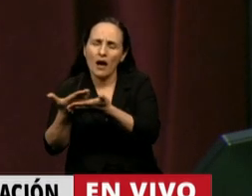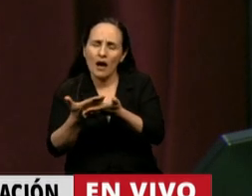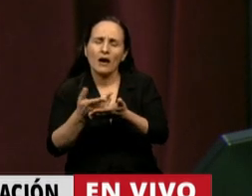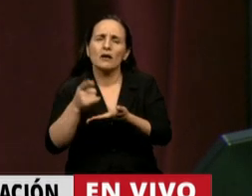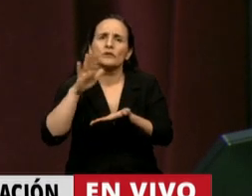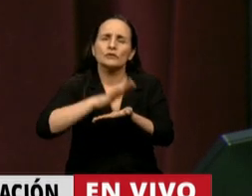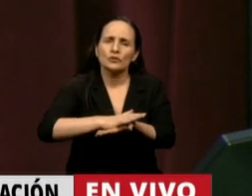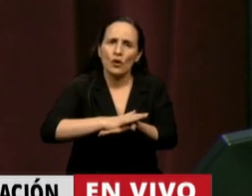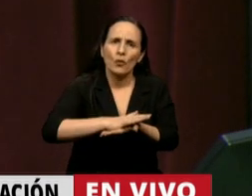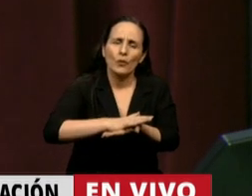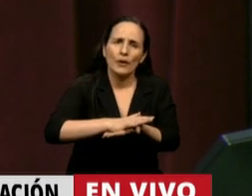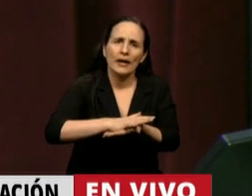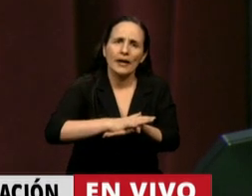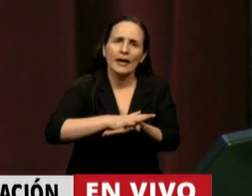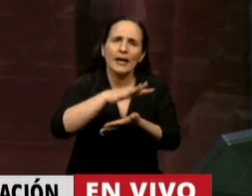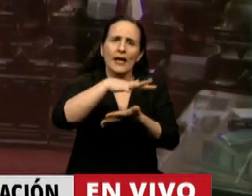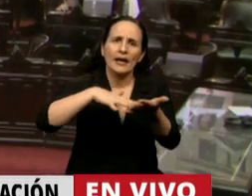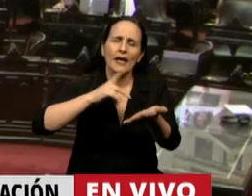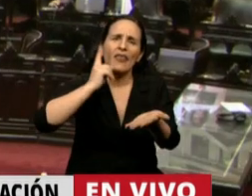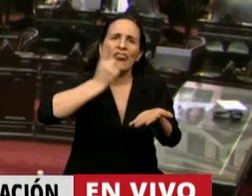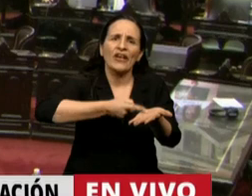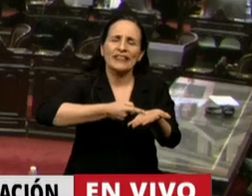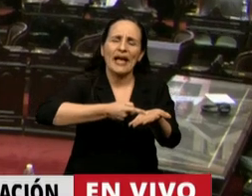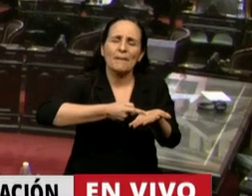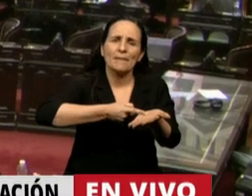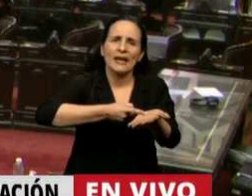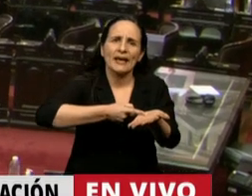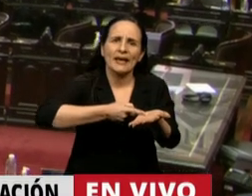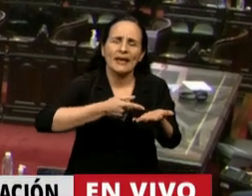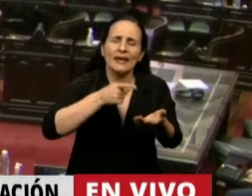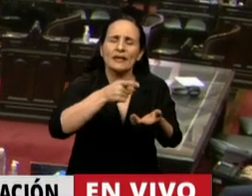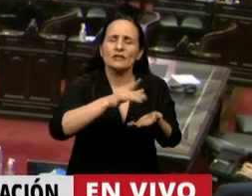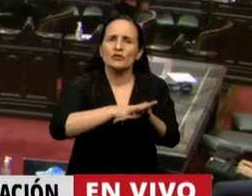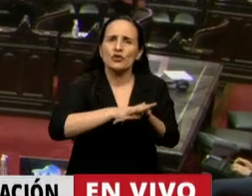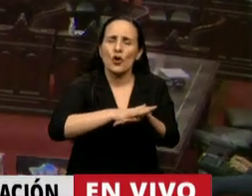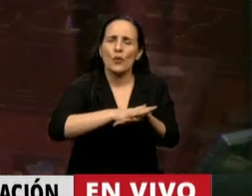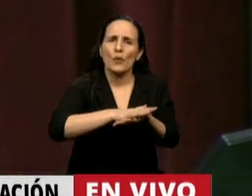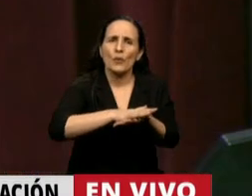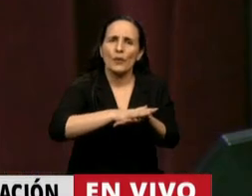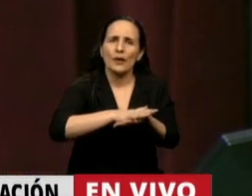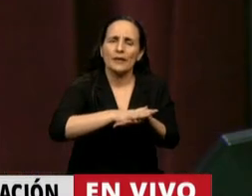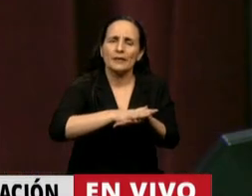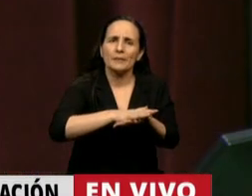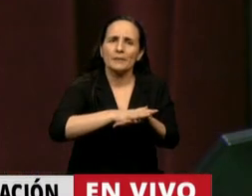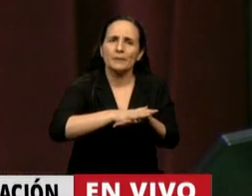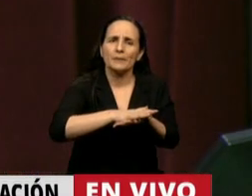alrededor de el dictamen de ayuda económica